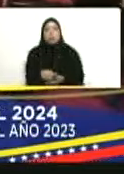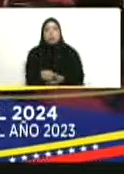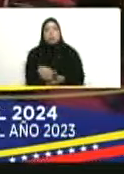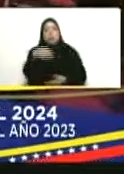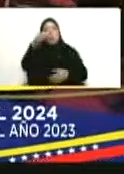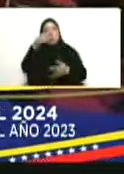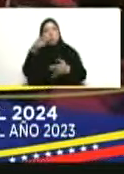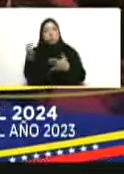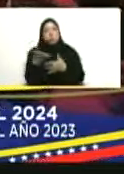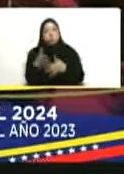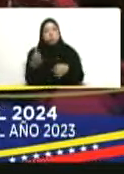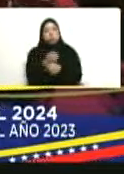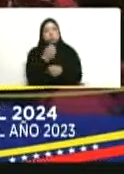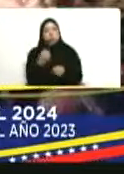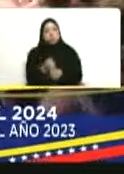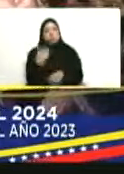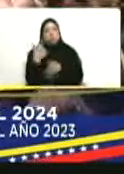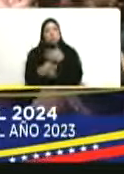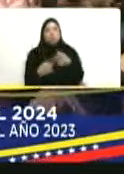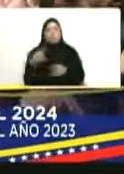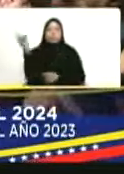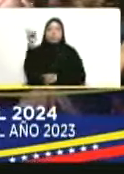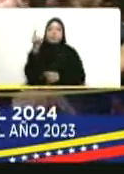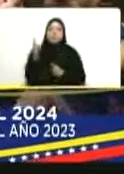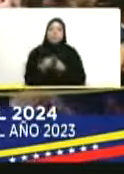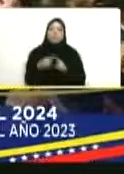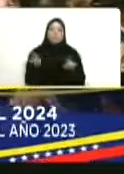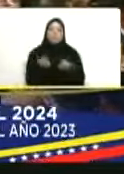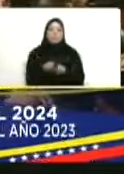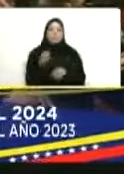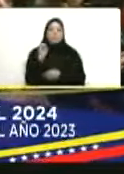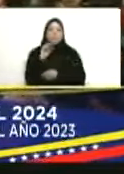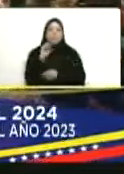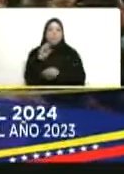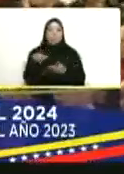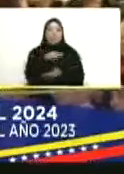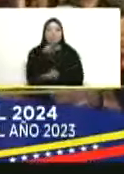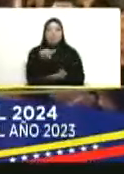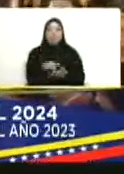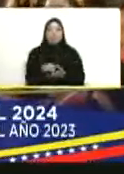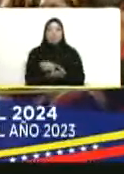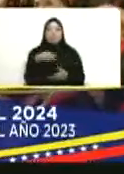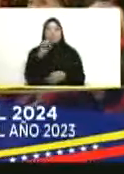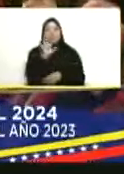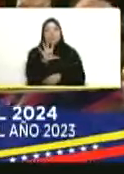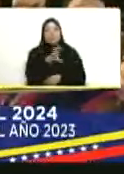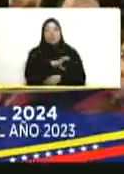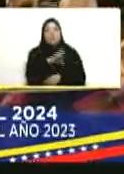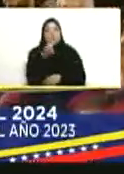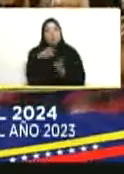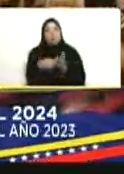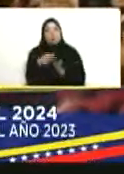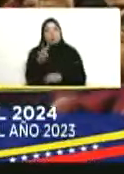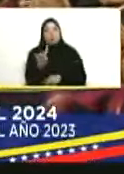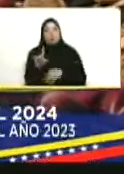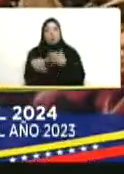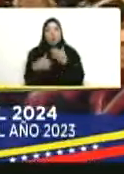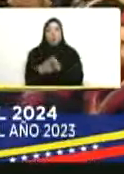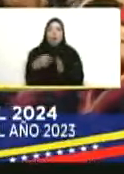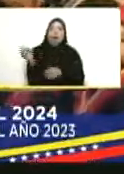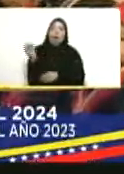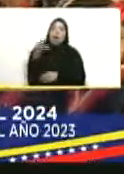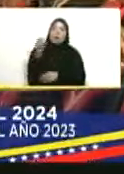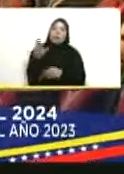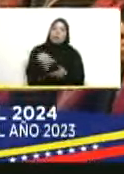Llovió, tronó, relampagueó y hubo Asamblea Nacional. Y el 5 de enero de 2021 hubo Asamblea